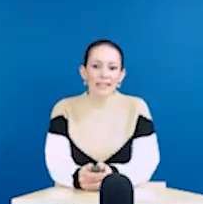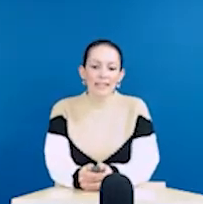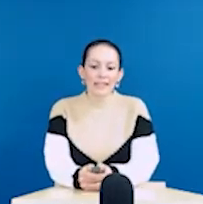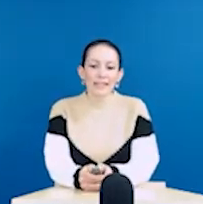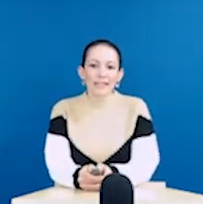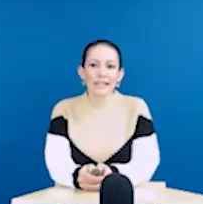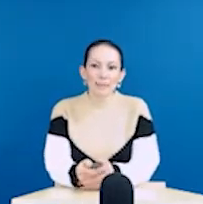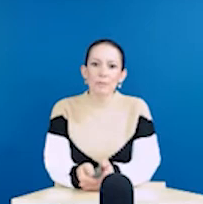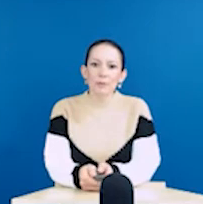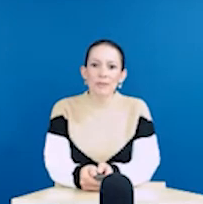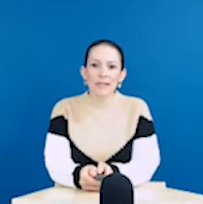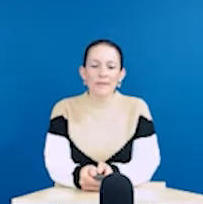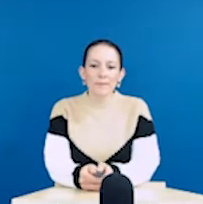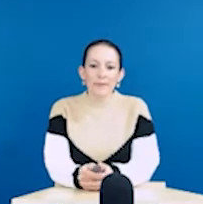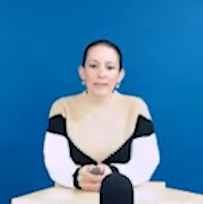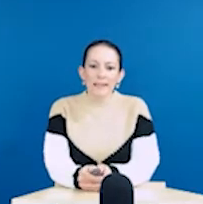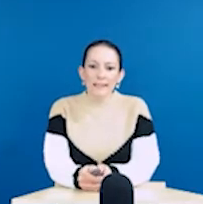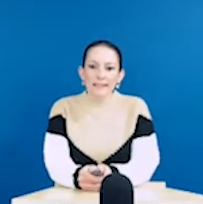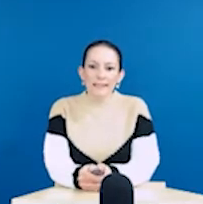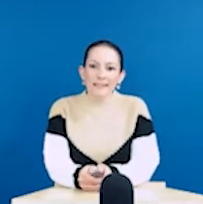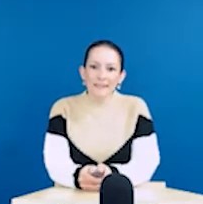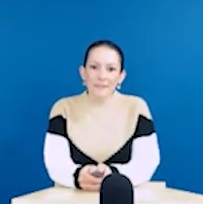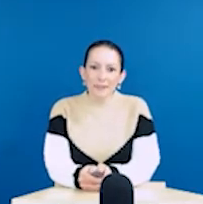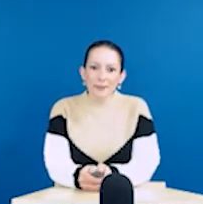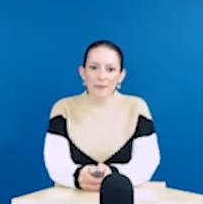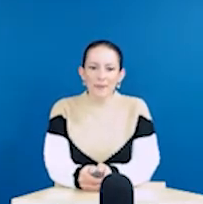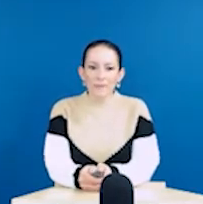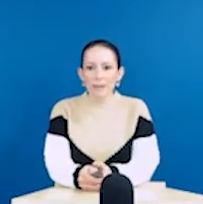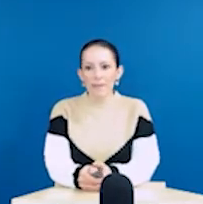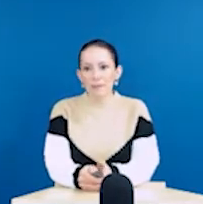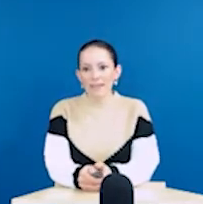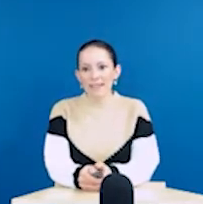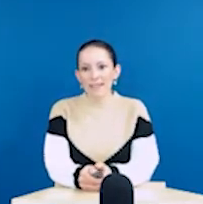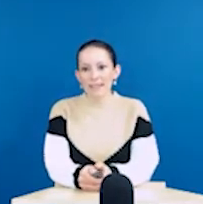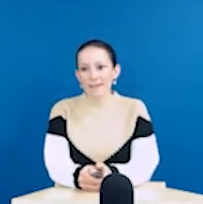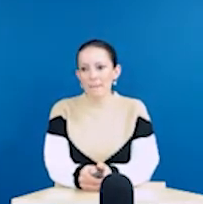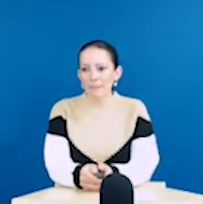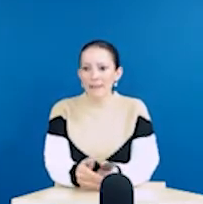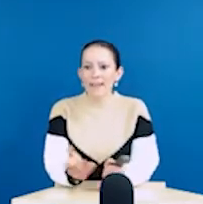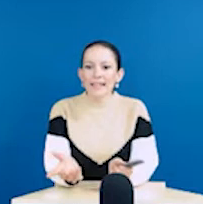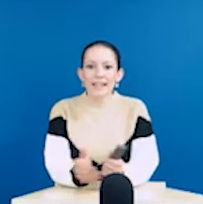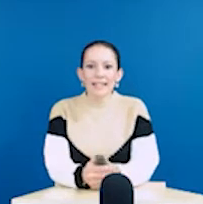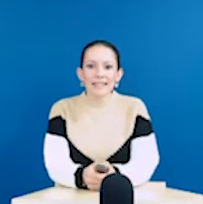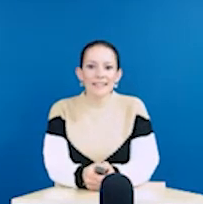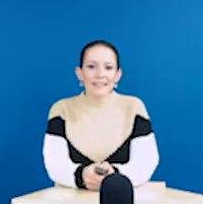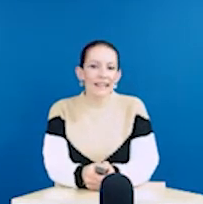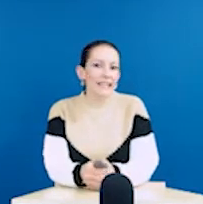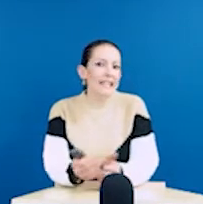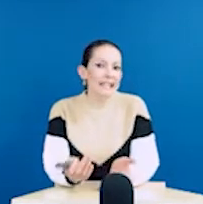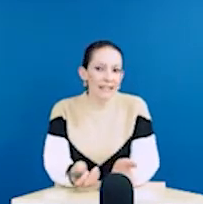confiar y darme la oportunidad de tener este espacio para poder